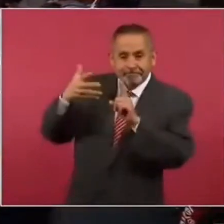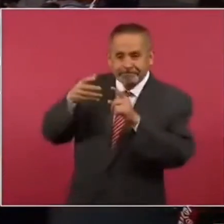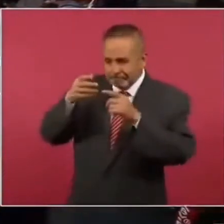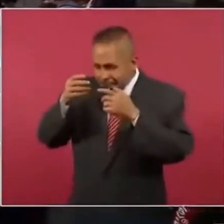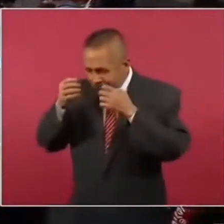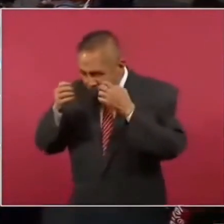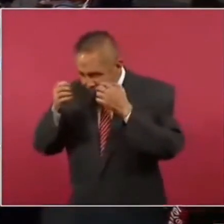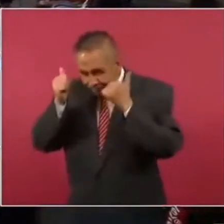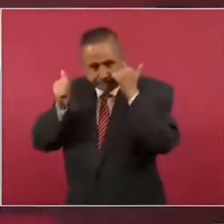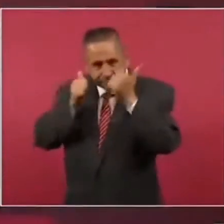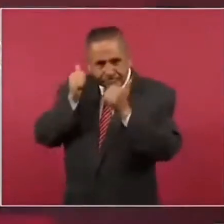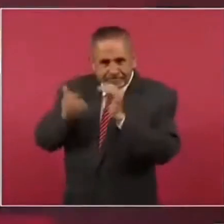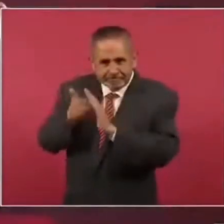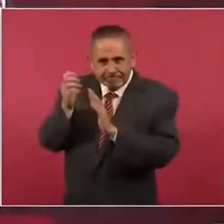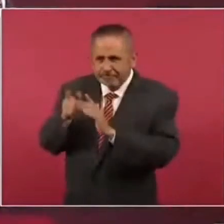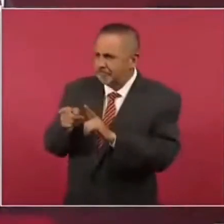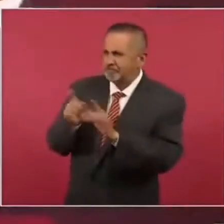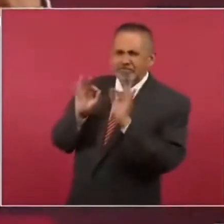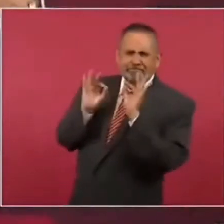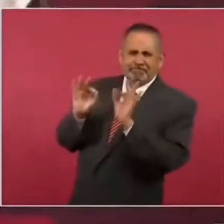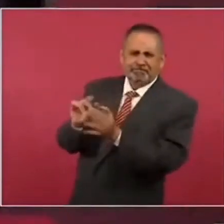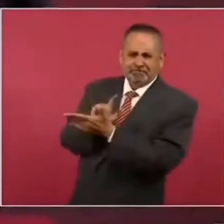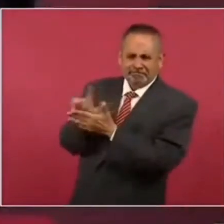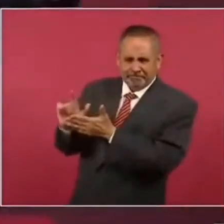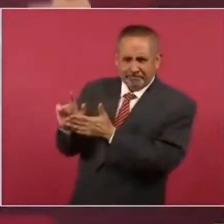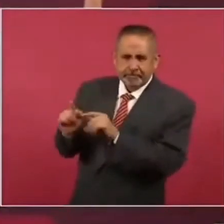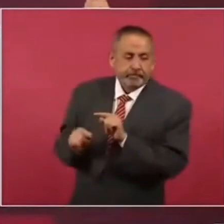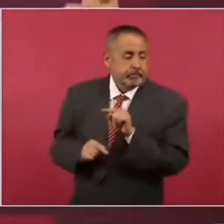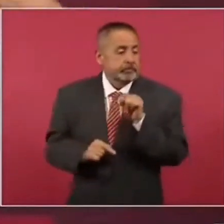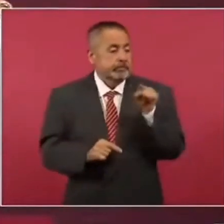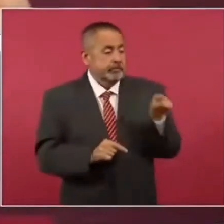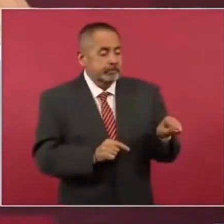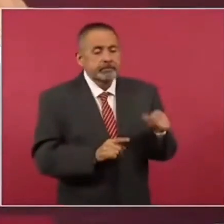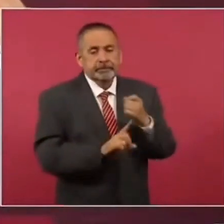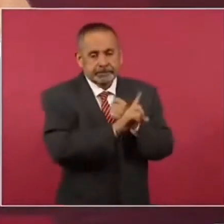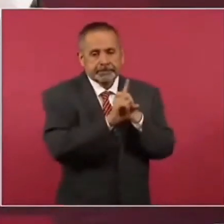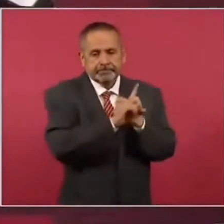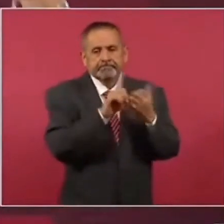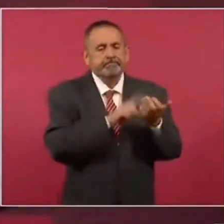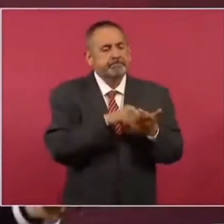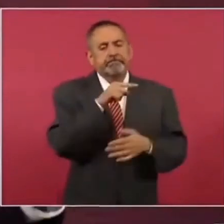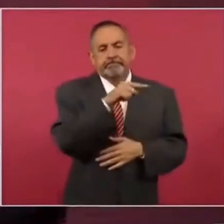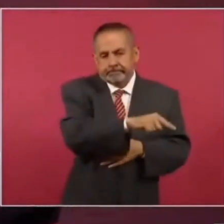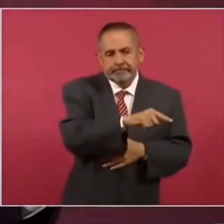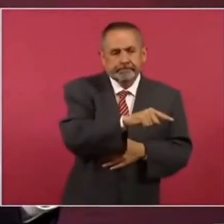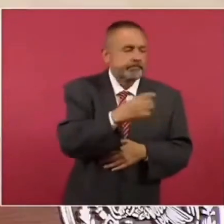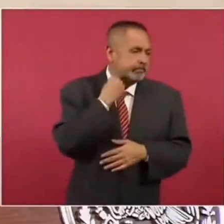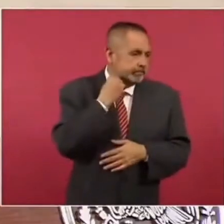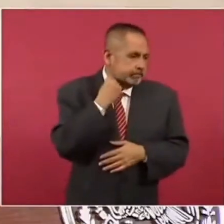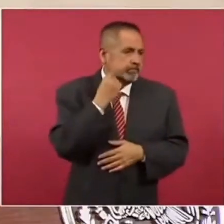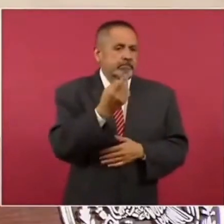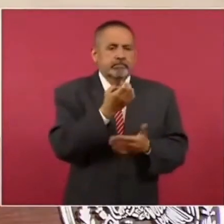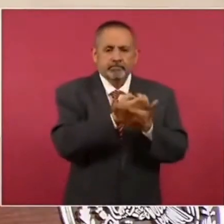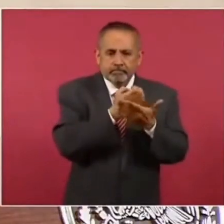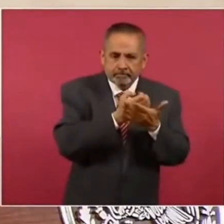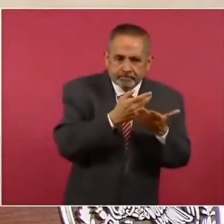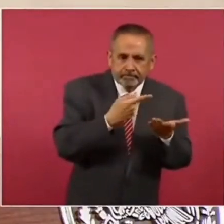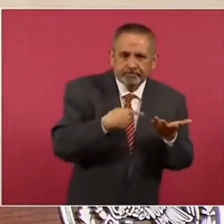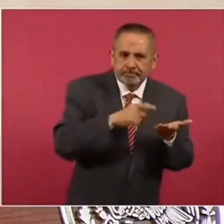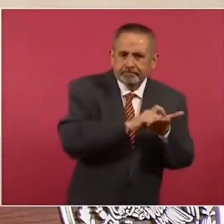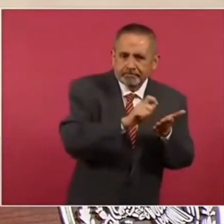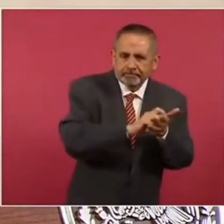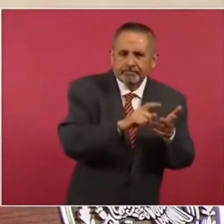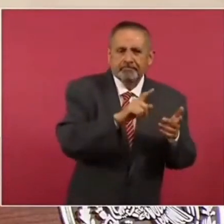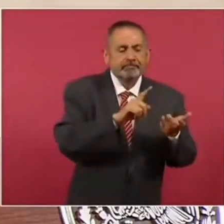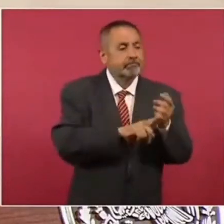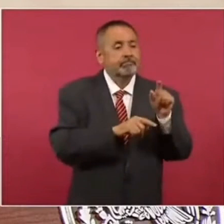pero por lo general, entonces, sí es un problema estructural. ¿Sí? Entonces, hay que cambiar los planes de estudio,